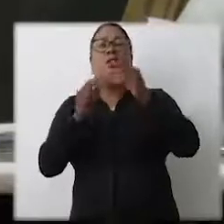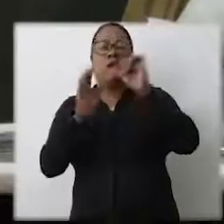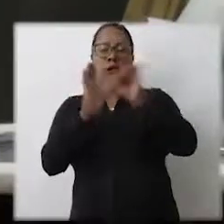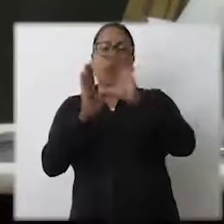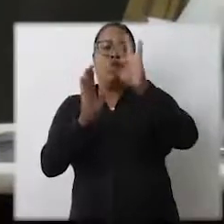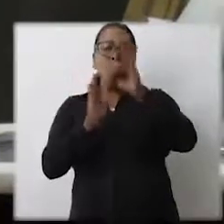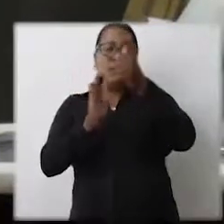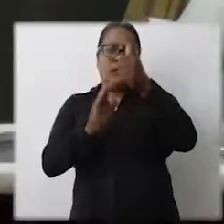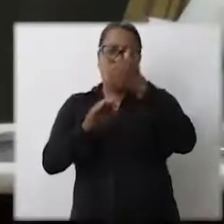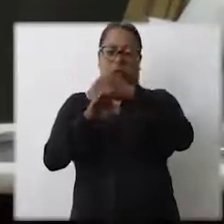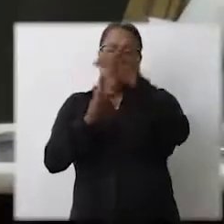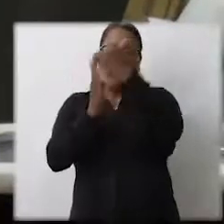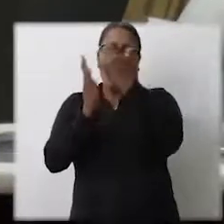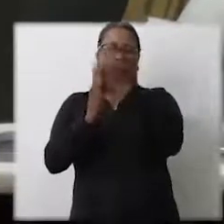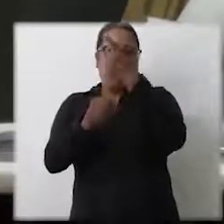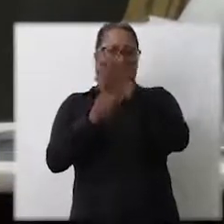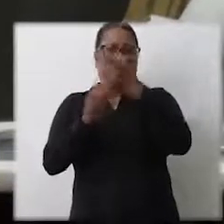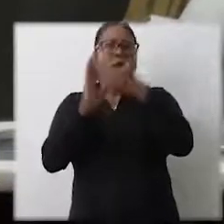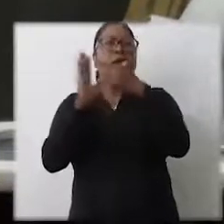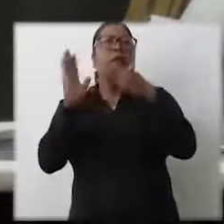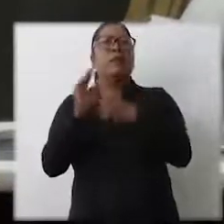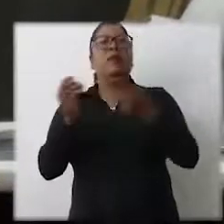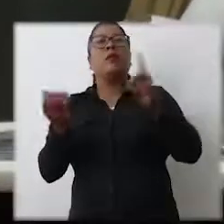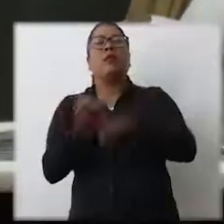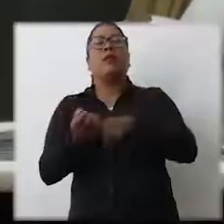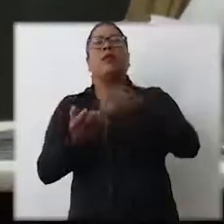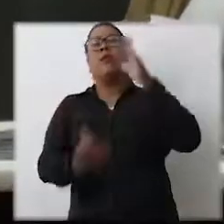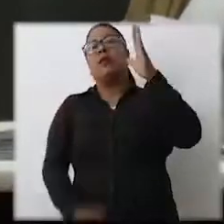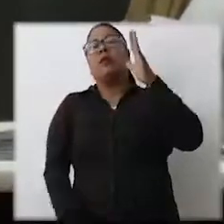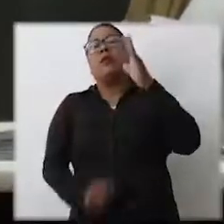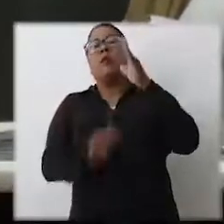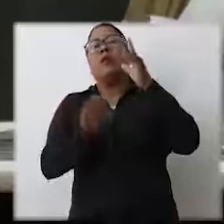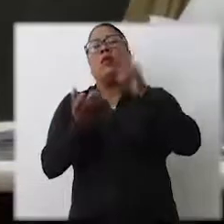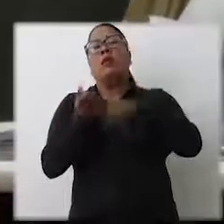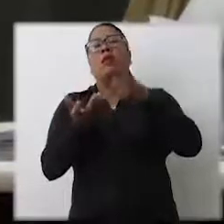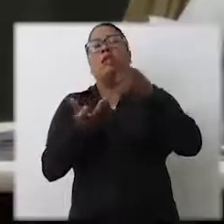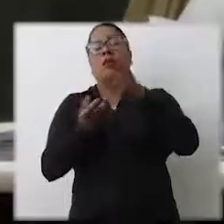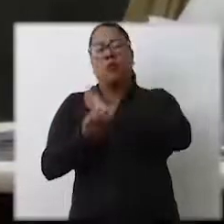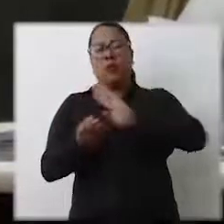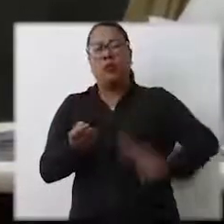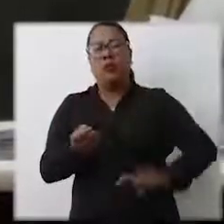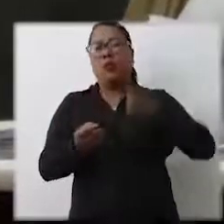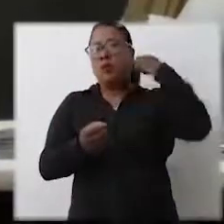de Juárez del día 17 de febrero del año 2022.